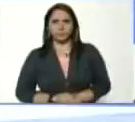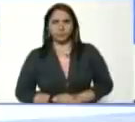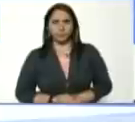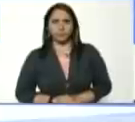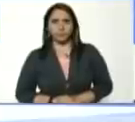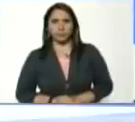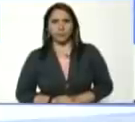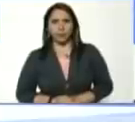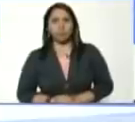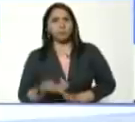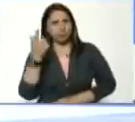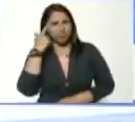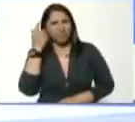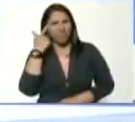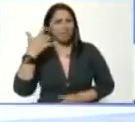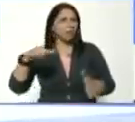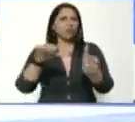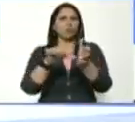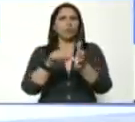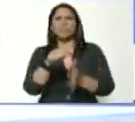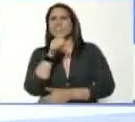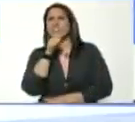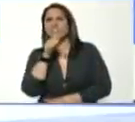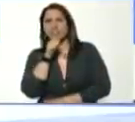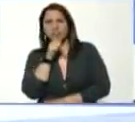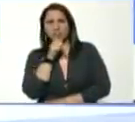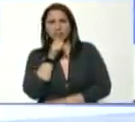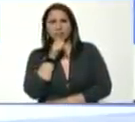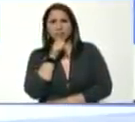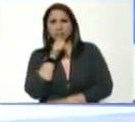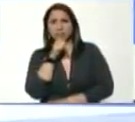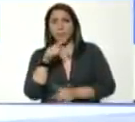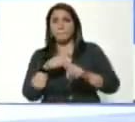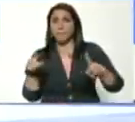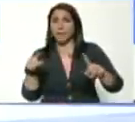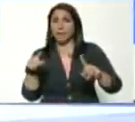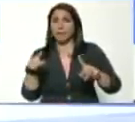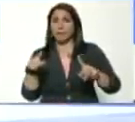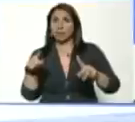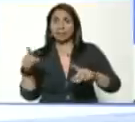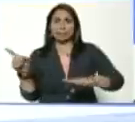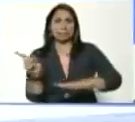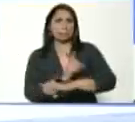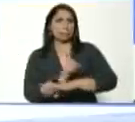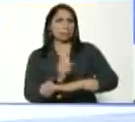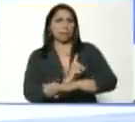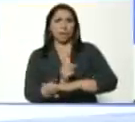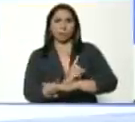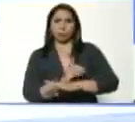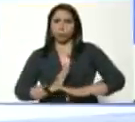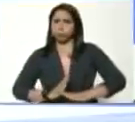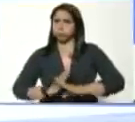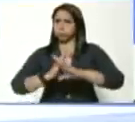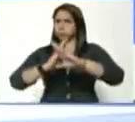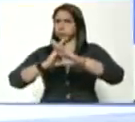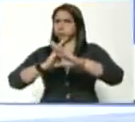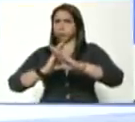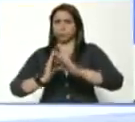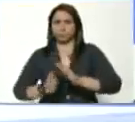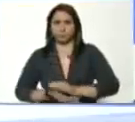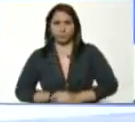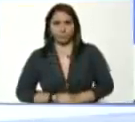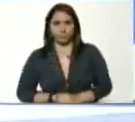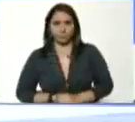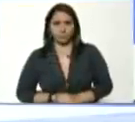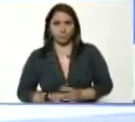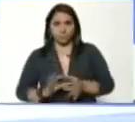para determinar dónde, quiénes, para entrarle rápido a cortar